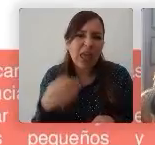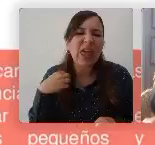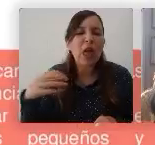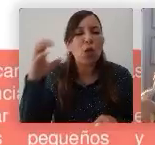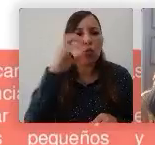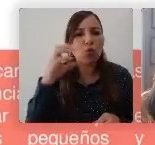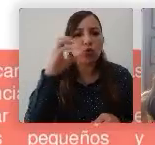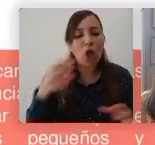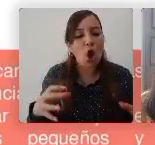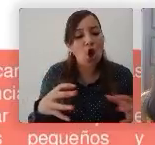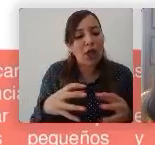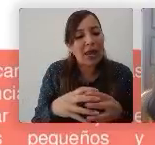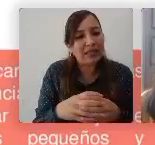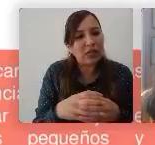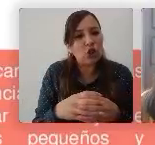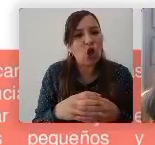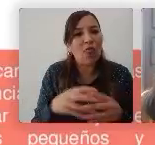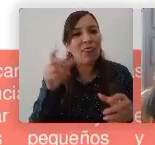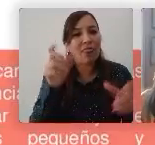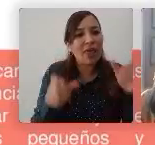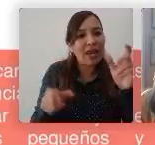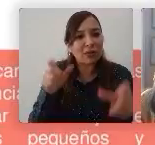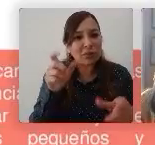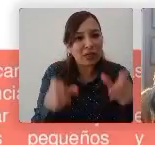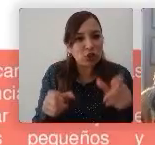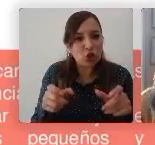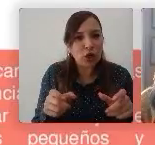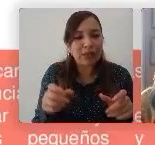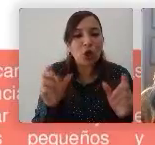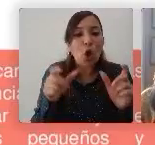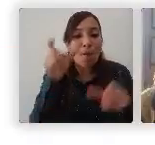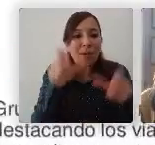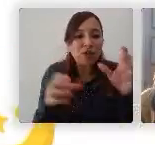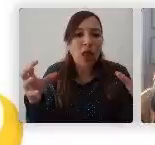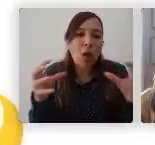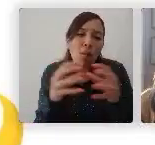de la creación o la inclusión de tours con grupos reducidos